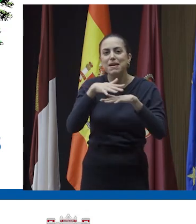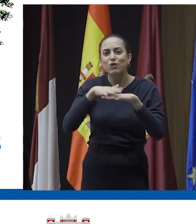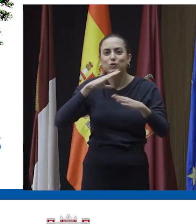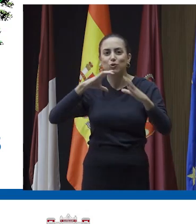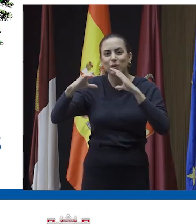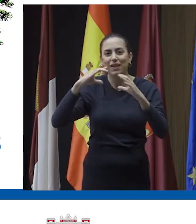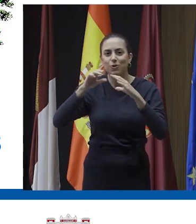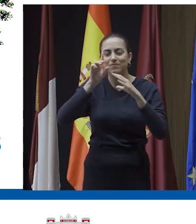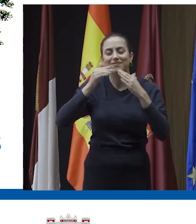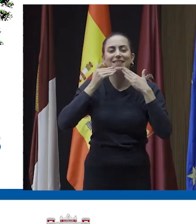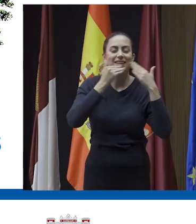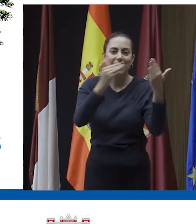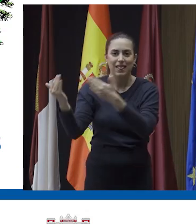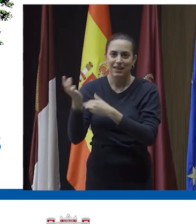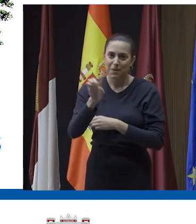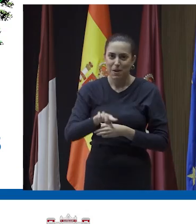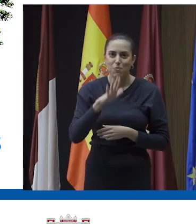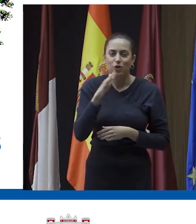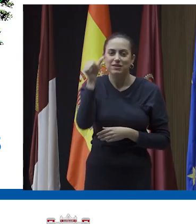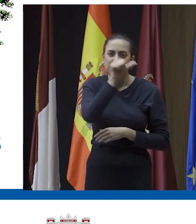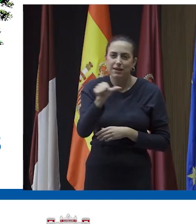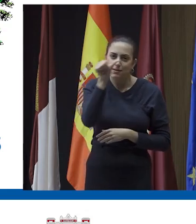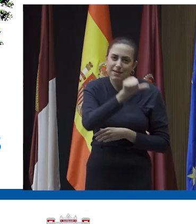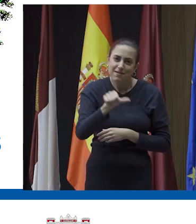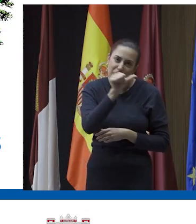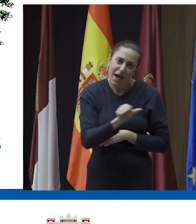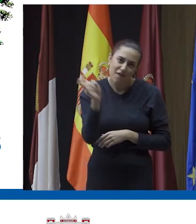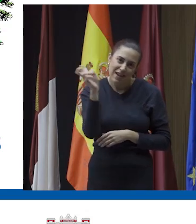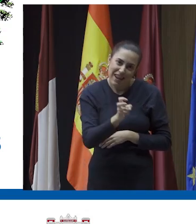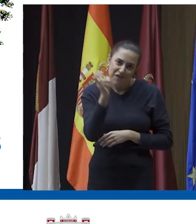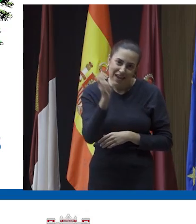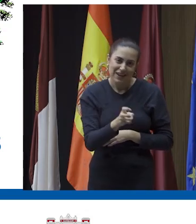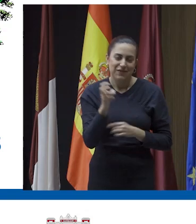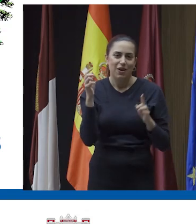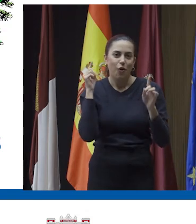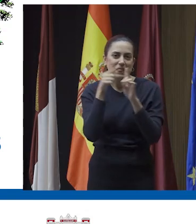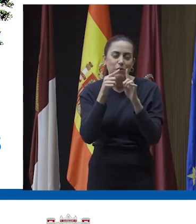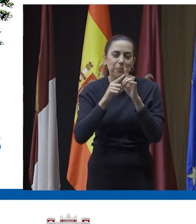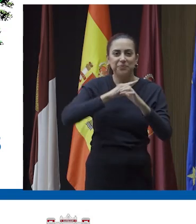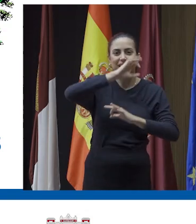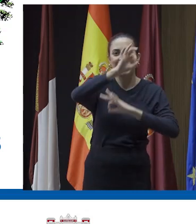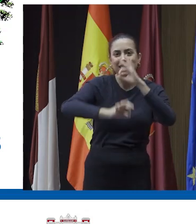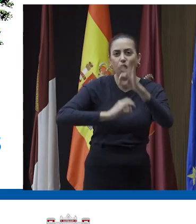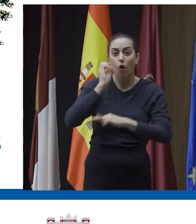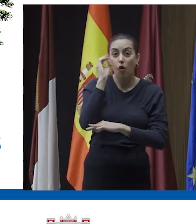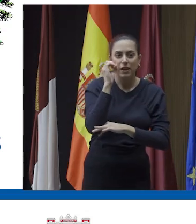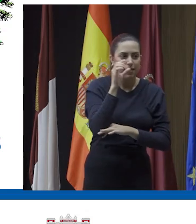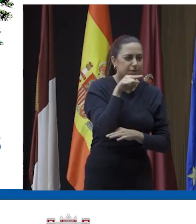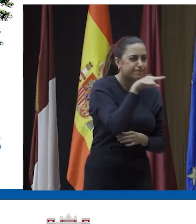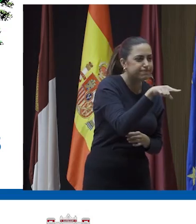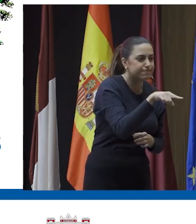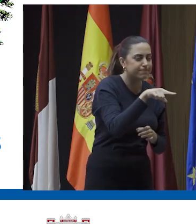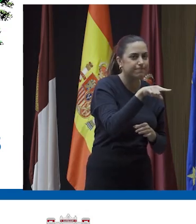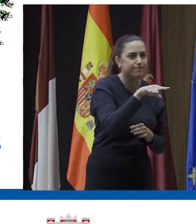comunicación que nos acompañan semana tras semana, que se hacen eco de este ciclo de conferencias y que después lo trasladan